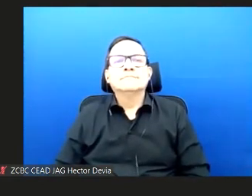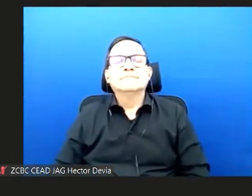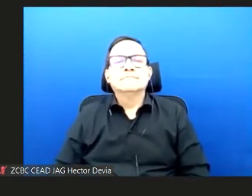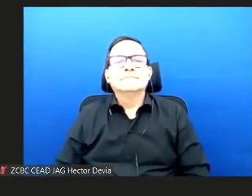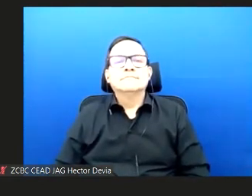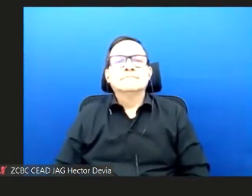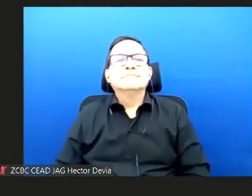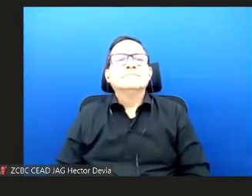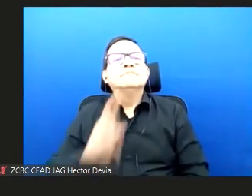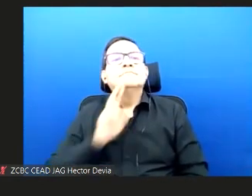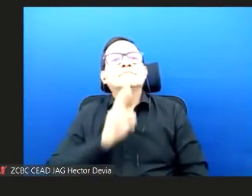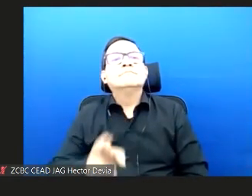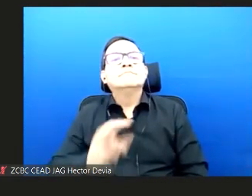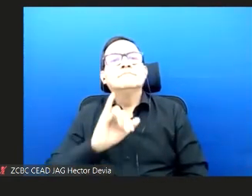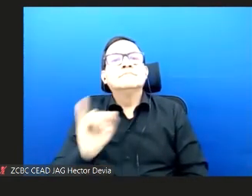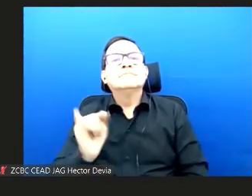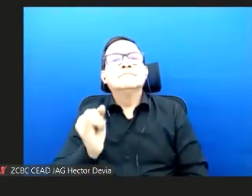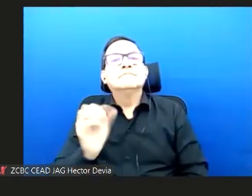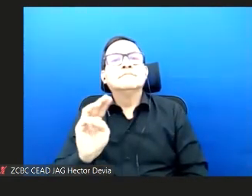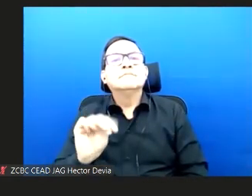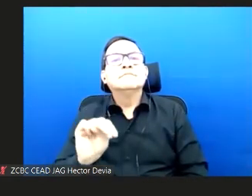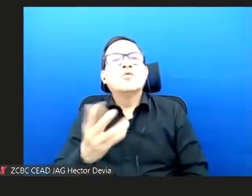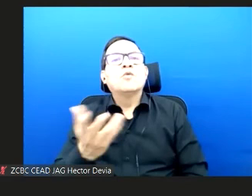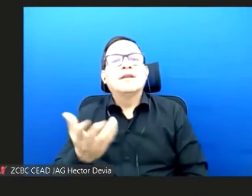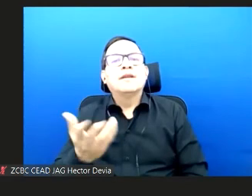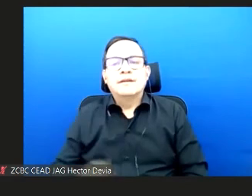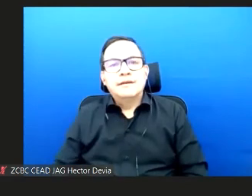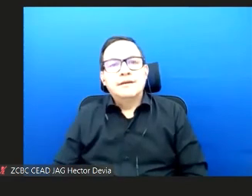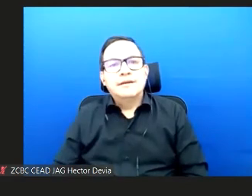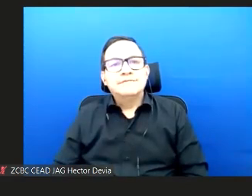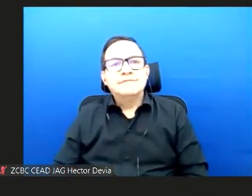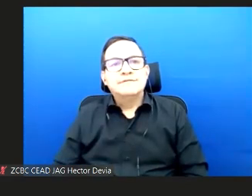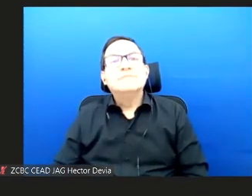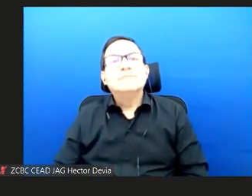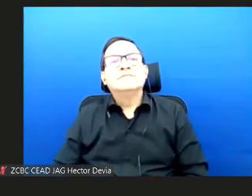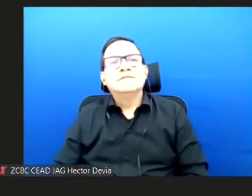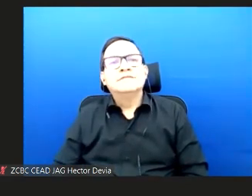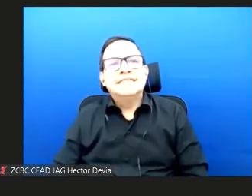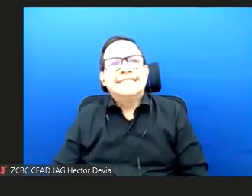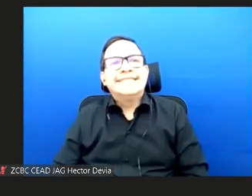¿A dónde tengo que fijarme yo para saber a la vez? ¿Listo?